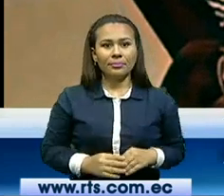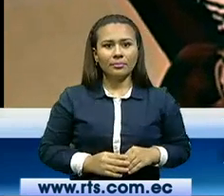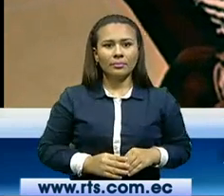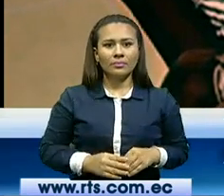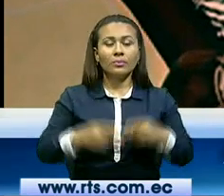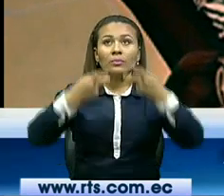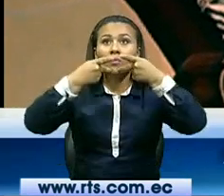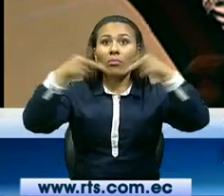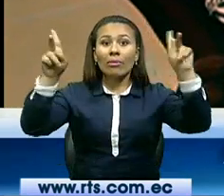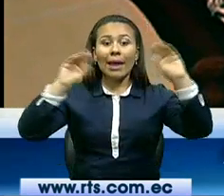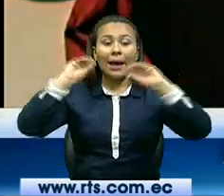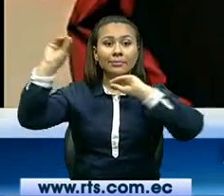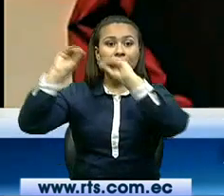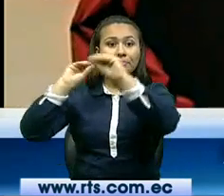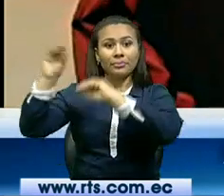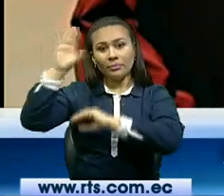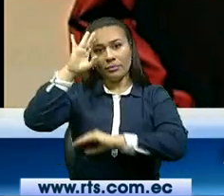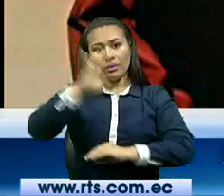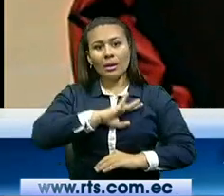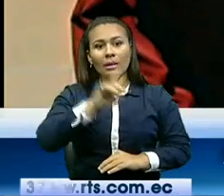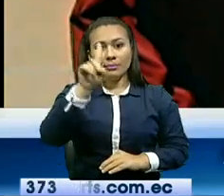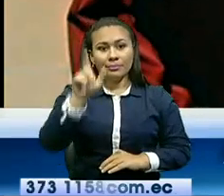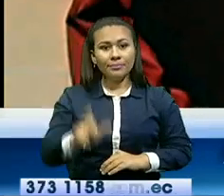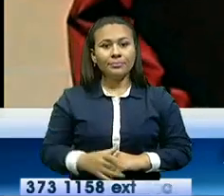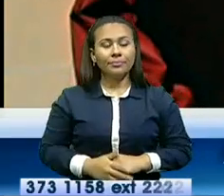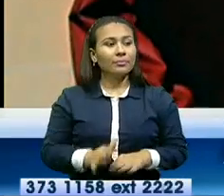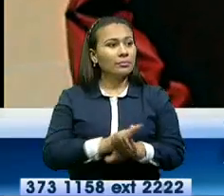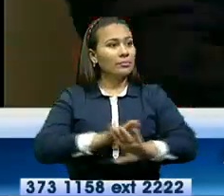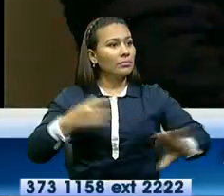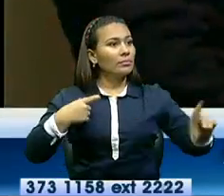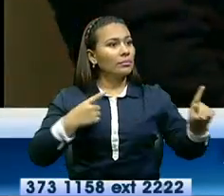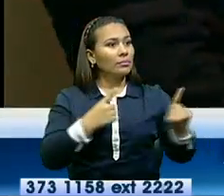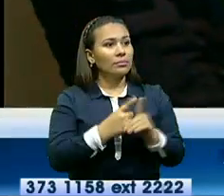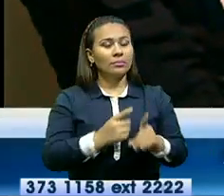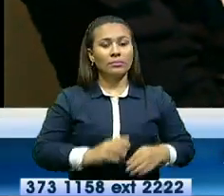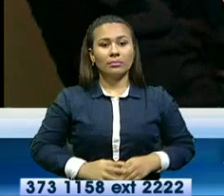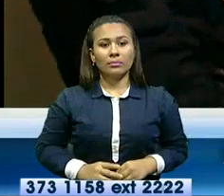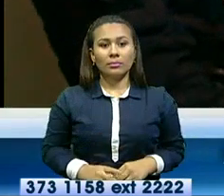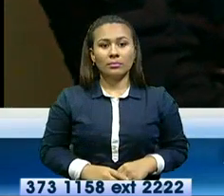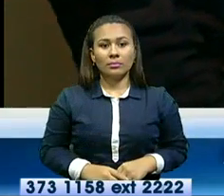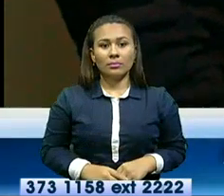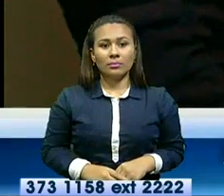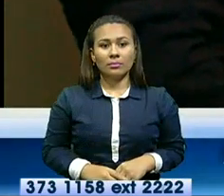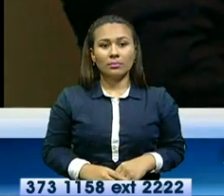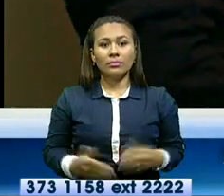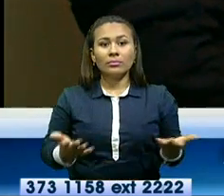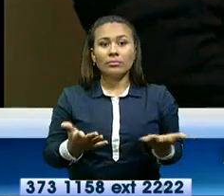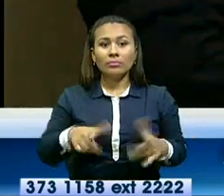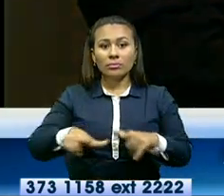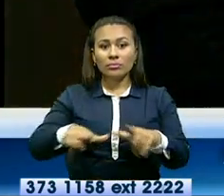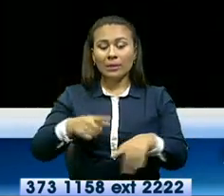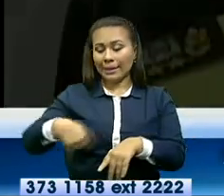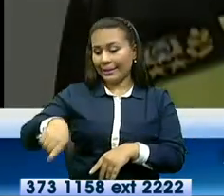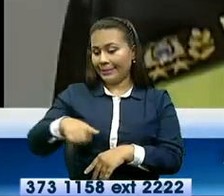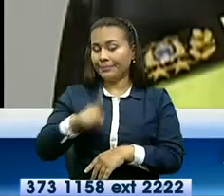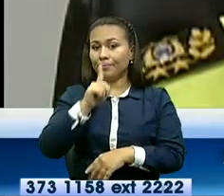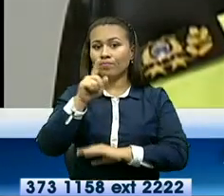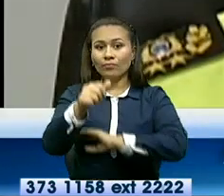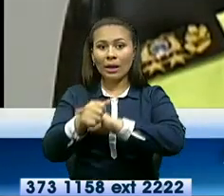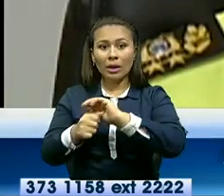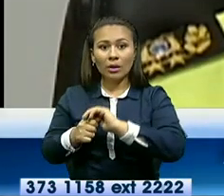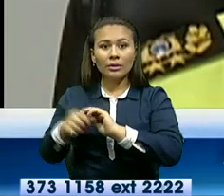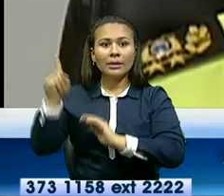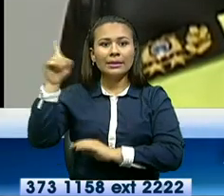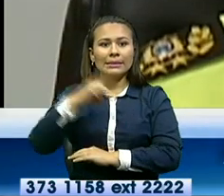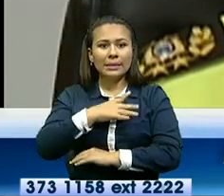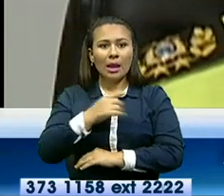azul. Y este ciudadano fue encontrado allá, lugar donde esta banda procedía a refugiarse después de